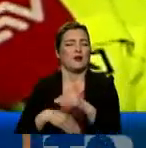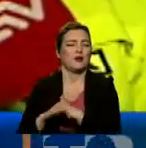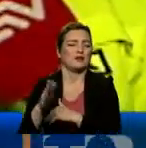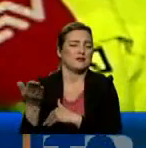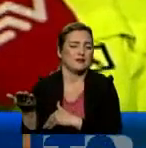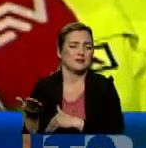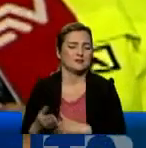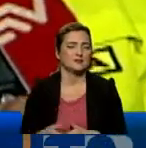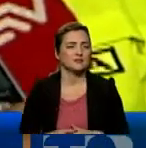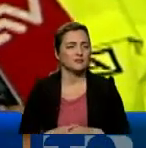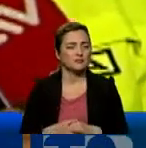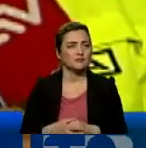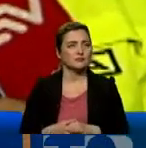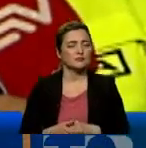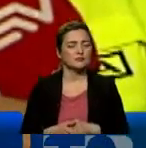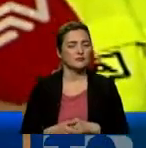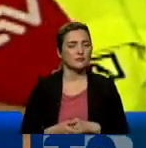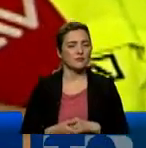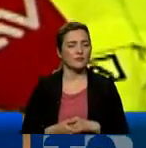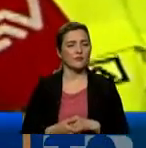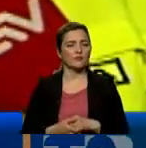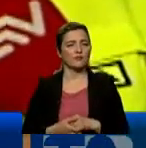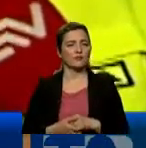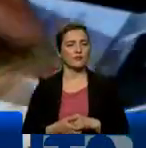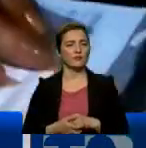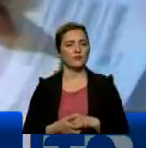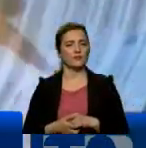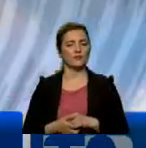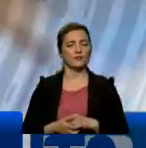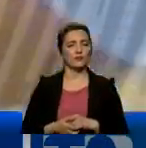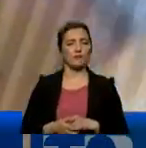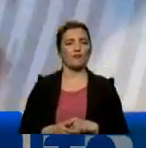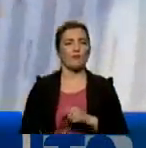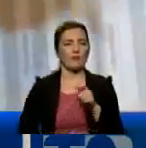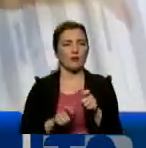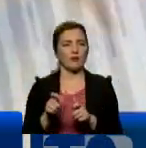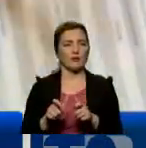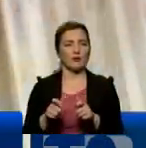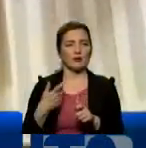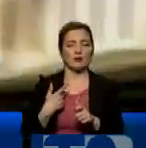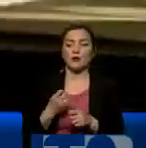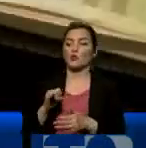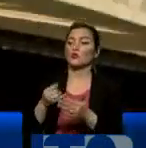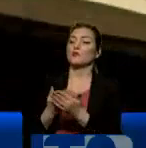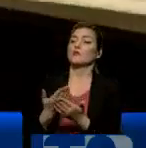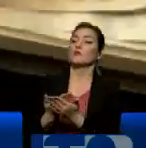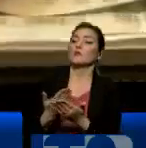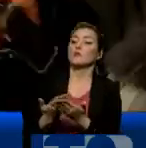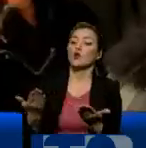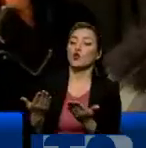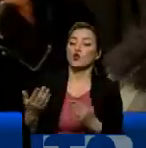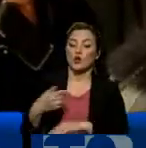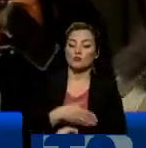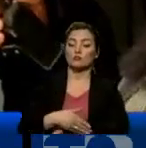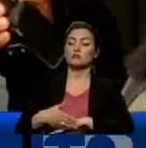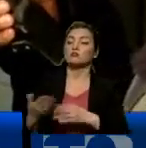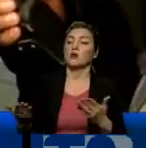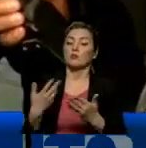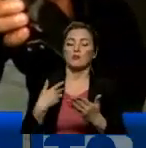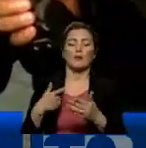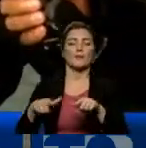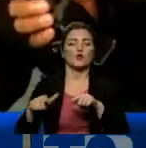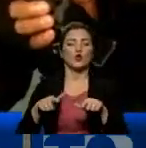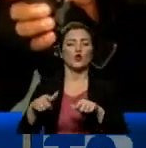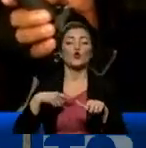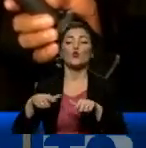categoría de turismo y se encuentran ejerciendo actividades comerciales. A los ciudadanos que no sustentaron su estado migratorio en el país, se les